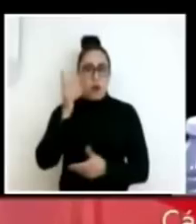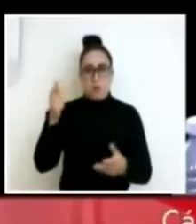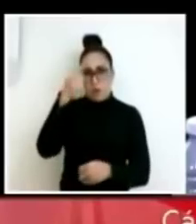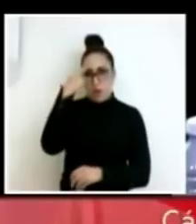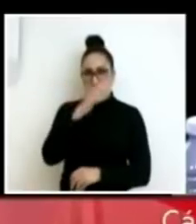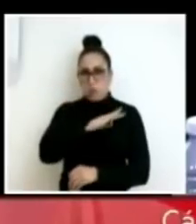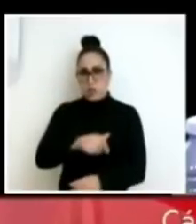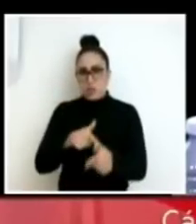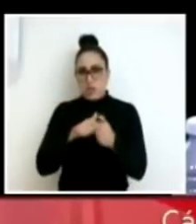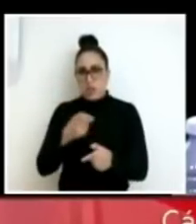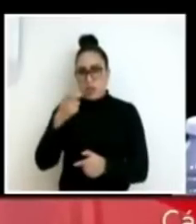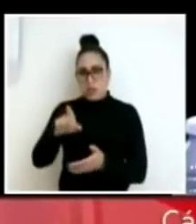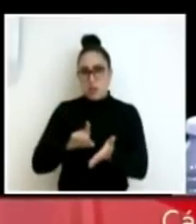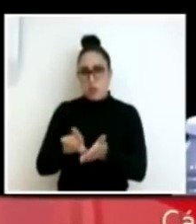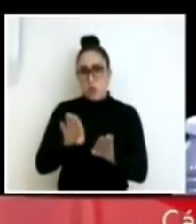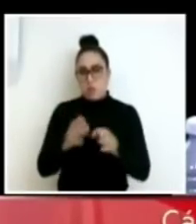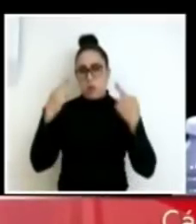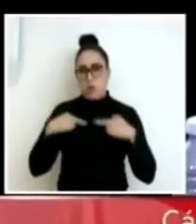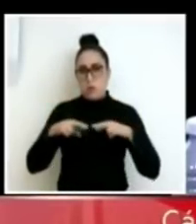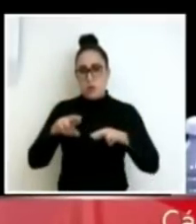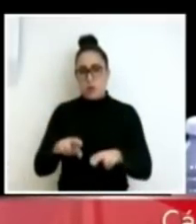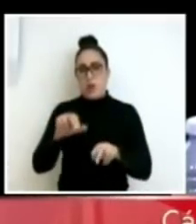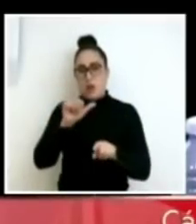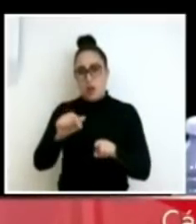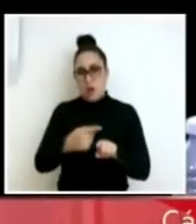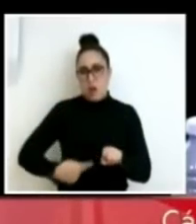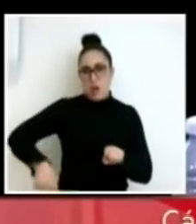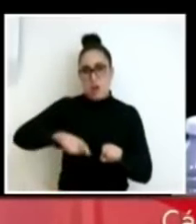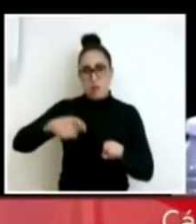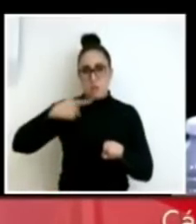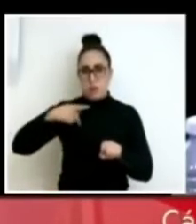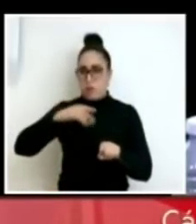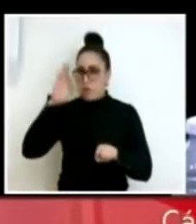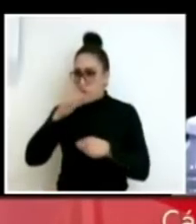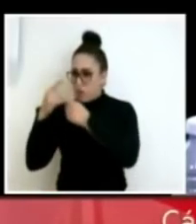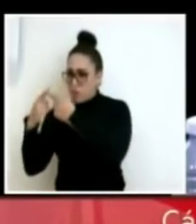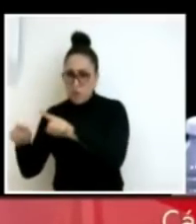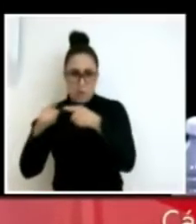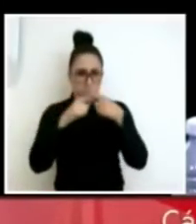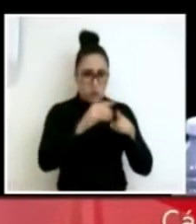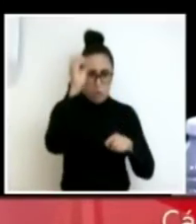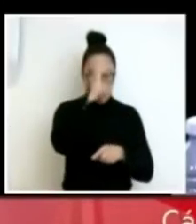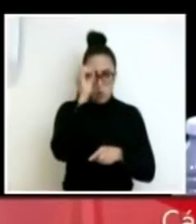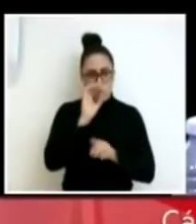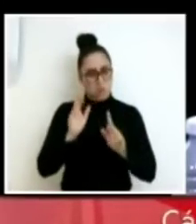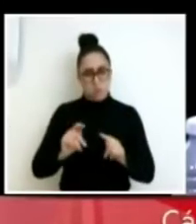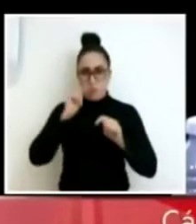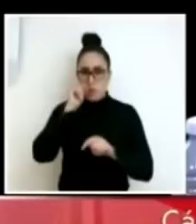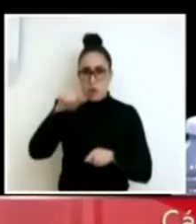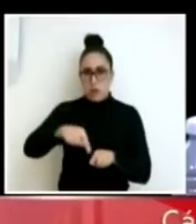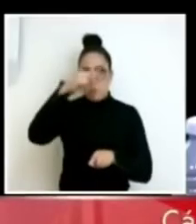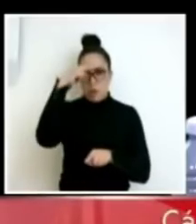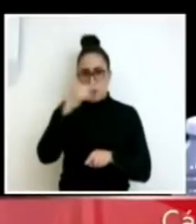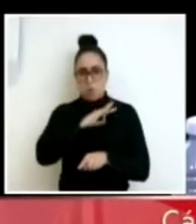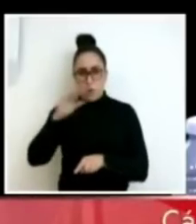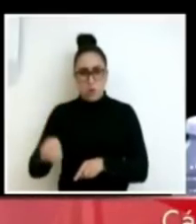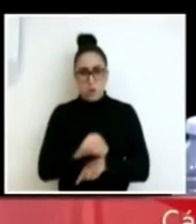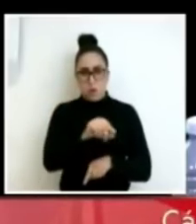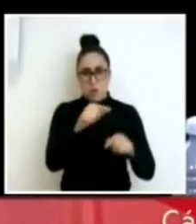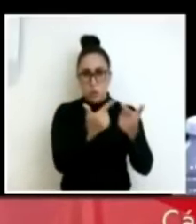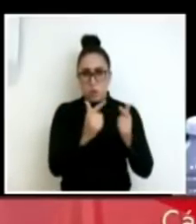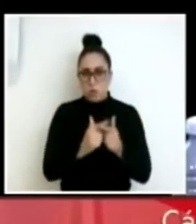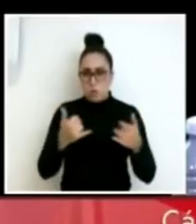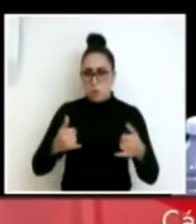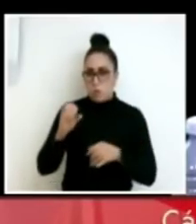democracia, ojalá por la representatividad de quienes no piensan como nosotros y como nosotras, México pronto tenga una oposición, porque quienes